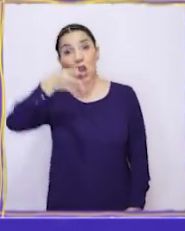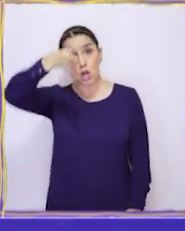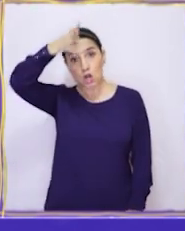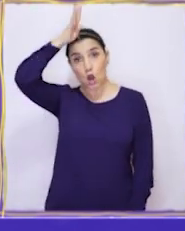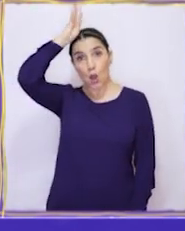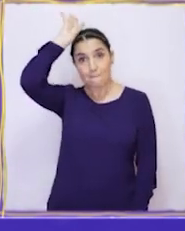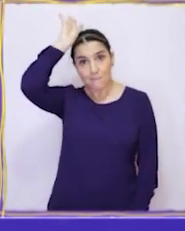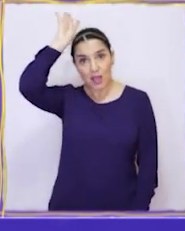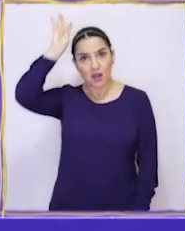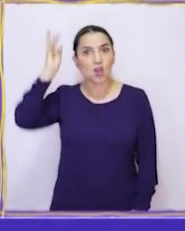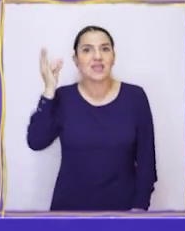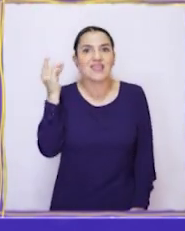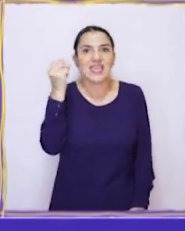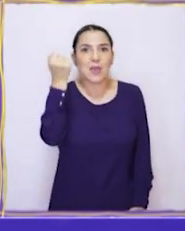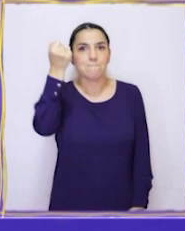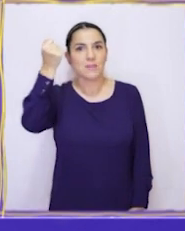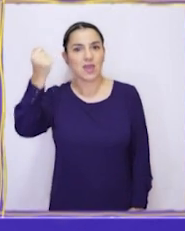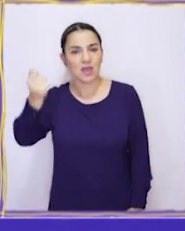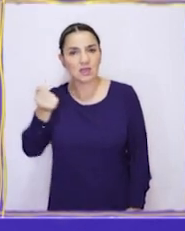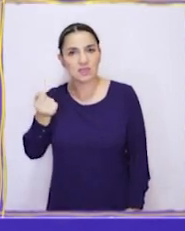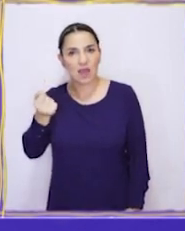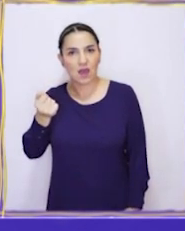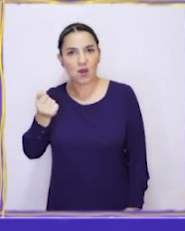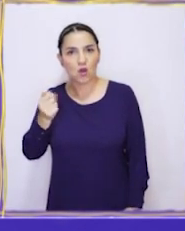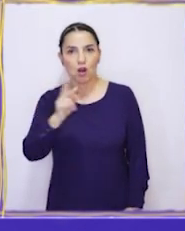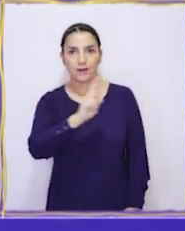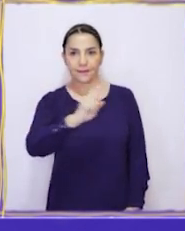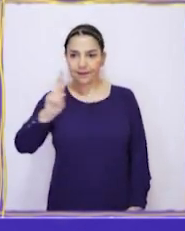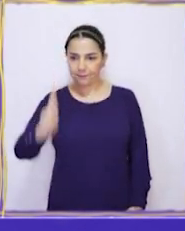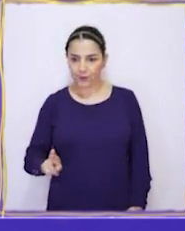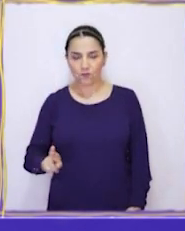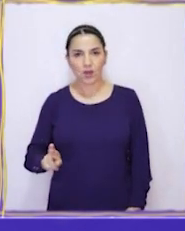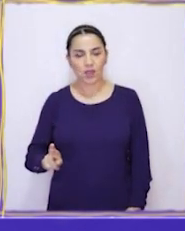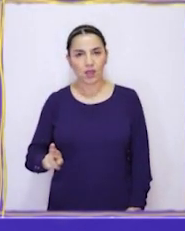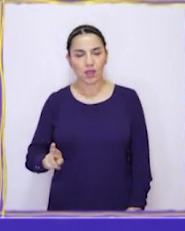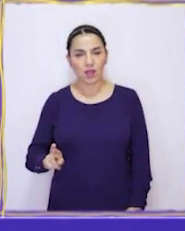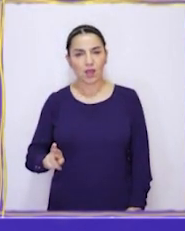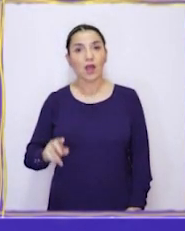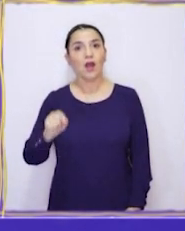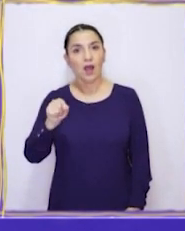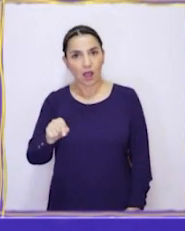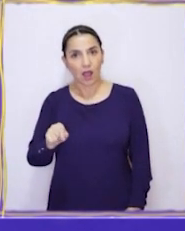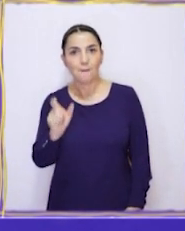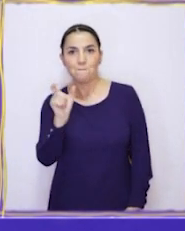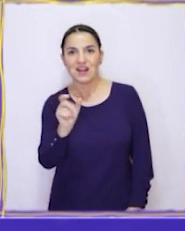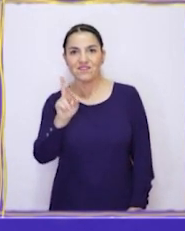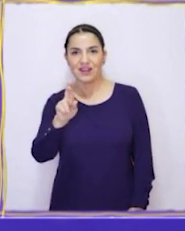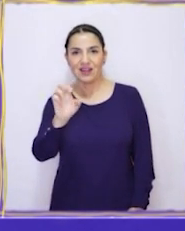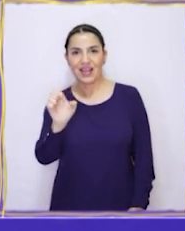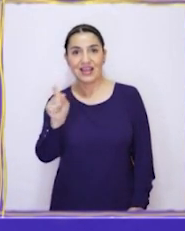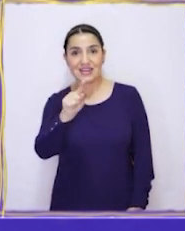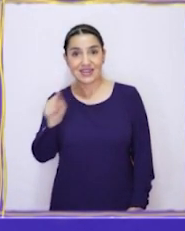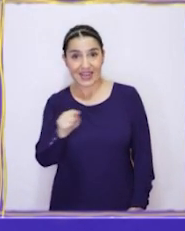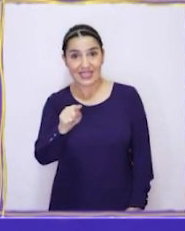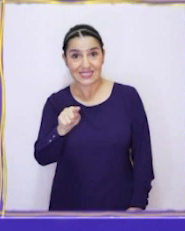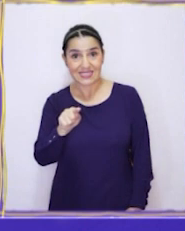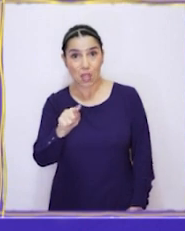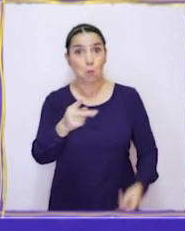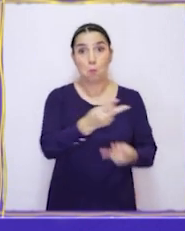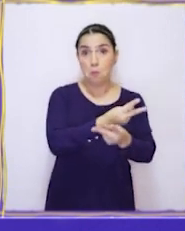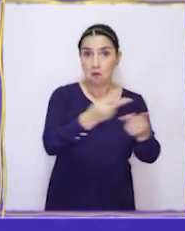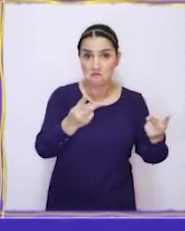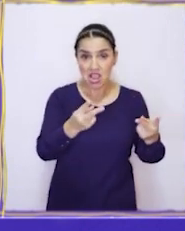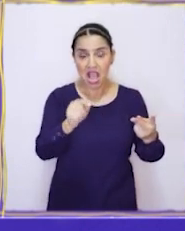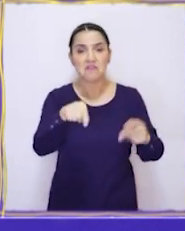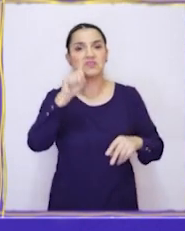Los romanos fueron los que inventaron el concepto de república. Que viene de res pública.